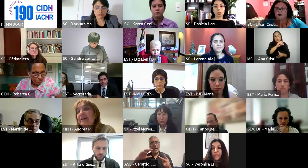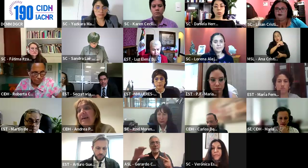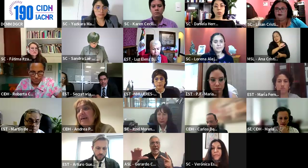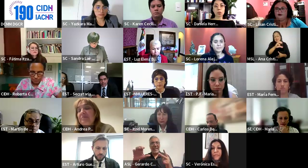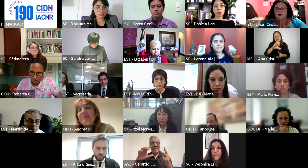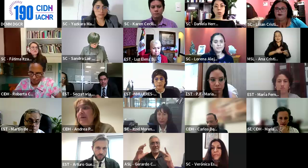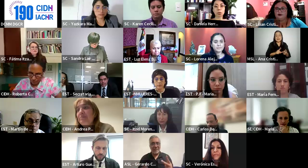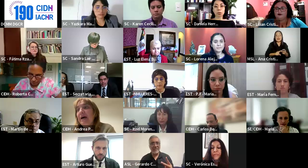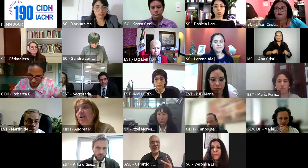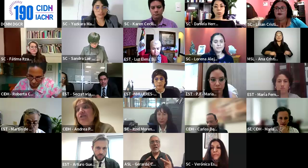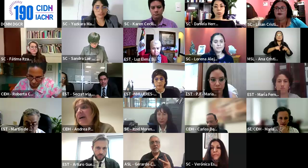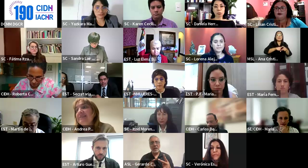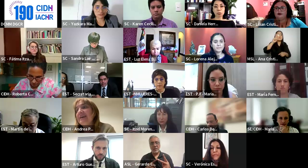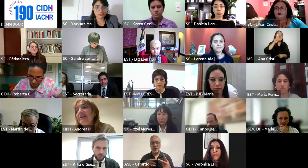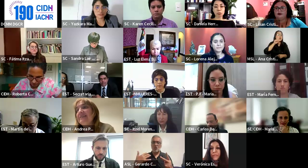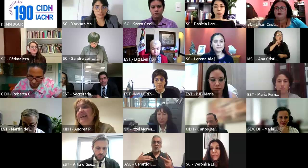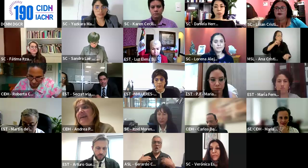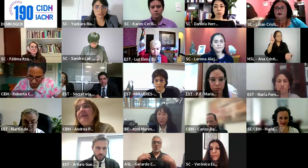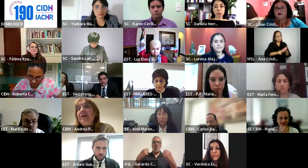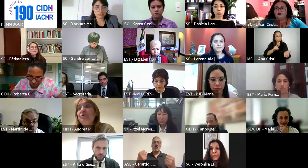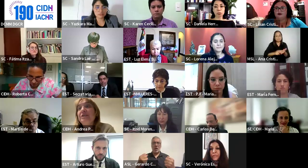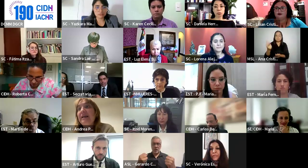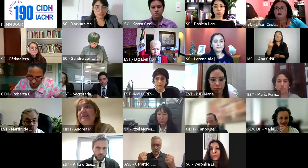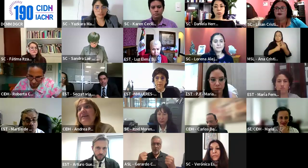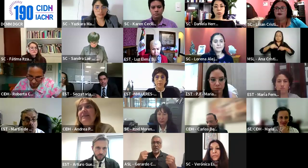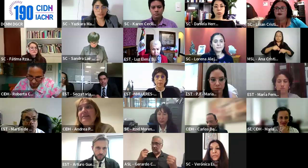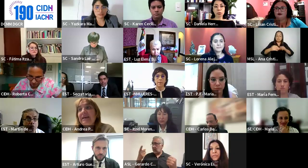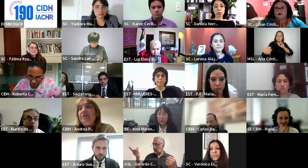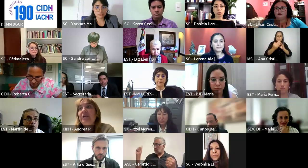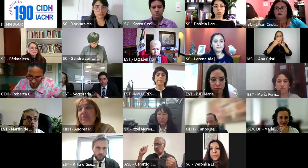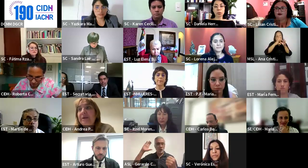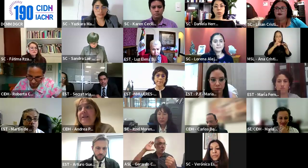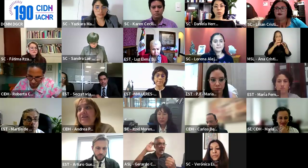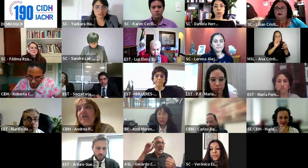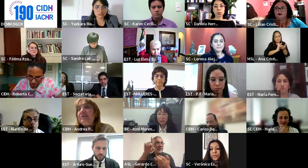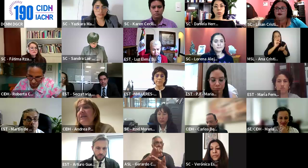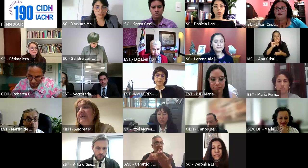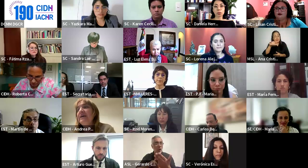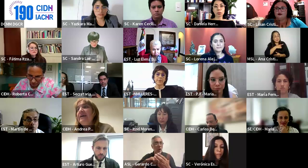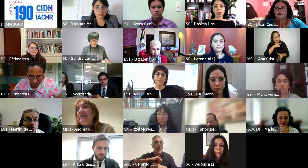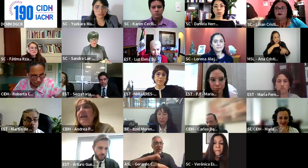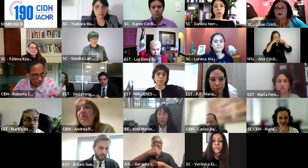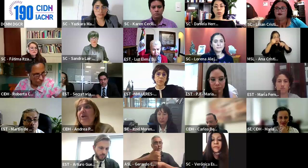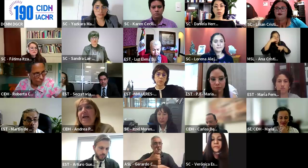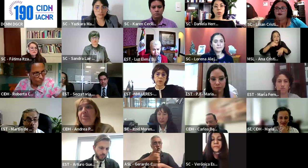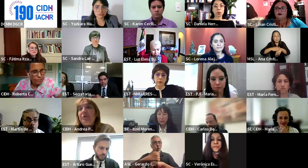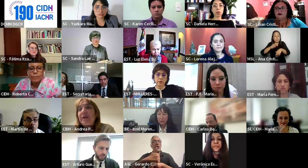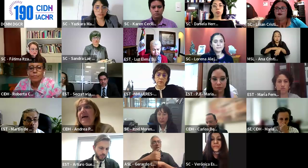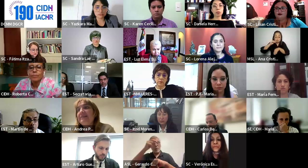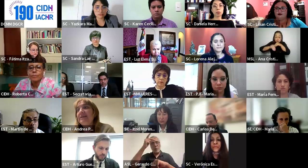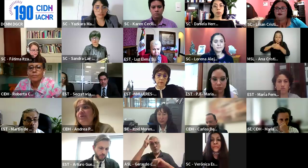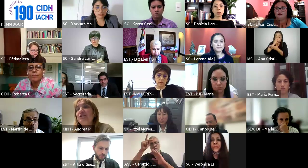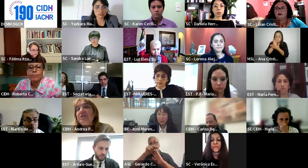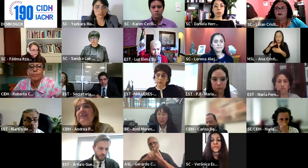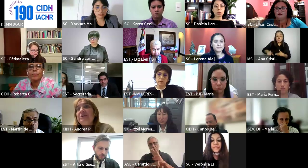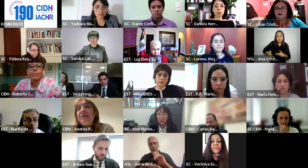aquí valiosas, que tienen que ser escuchadas en el diseño, en la implementación de las políticas